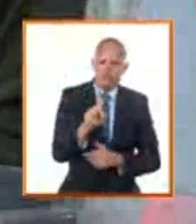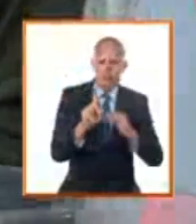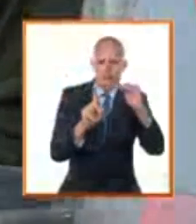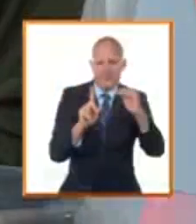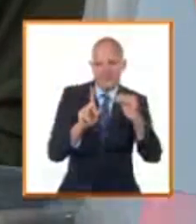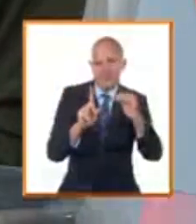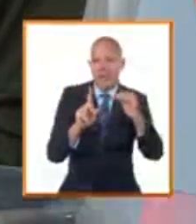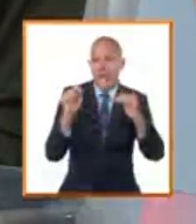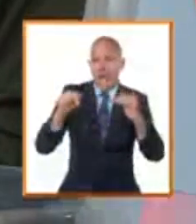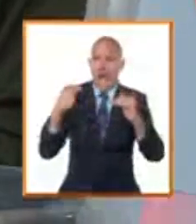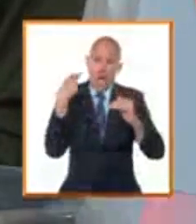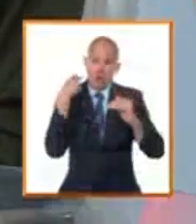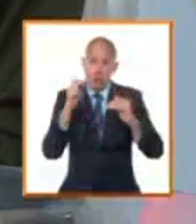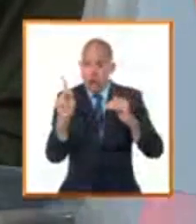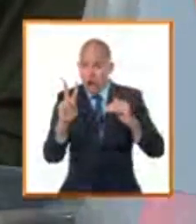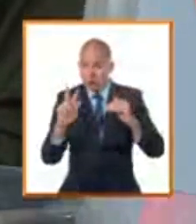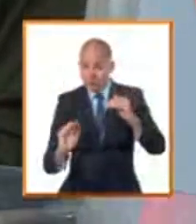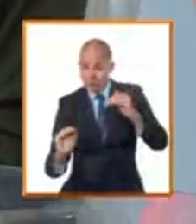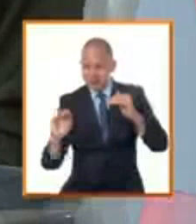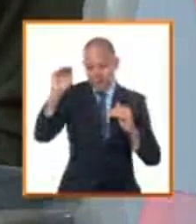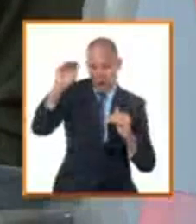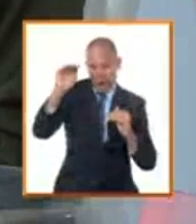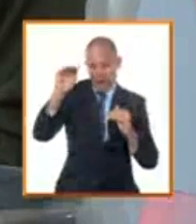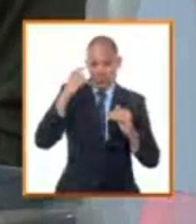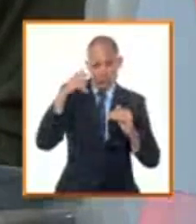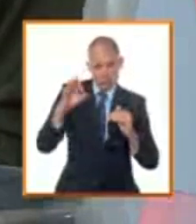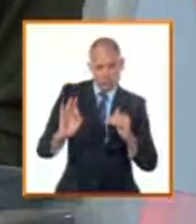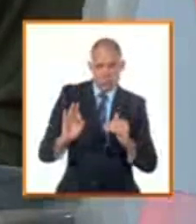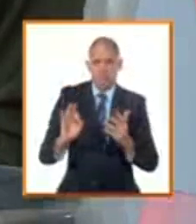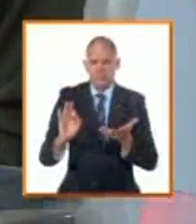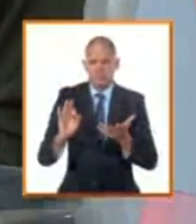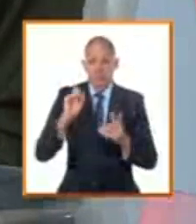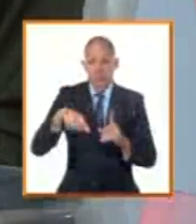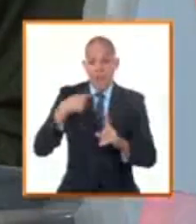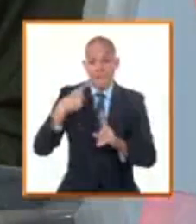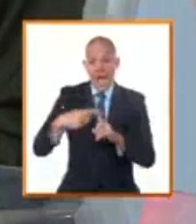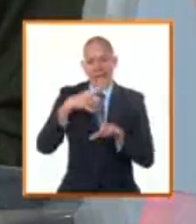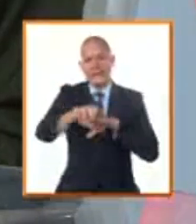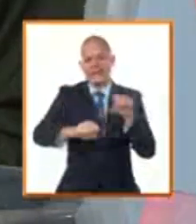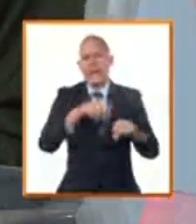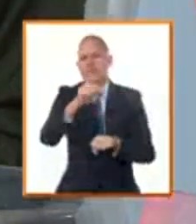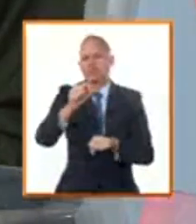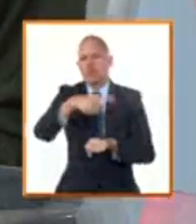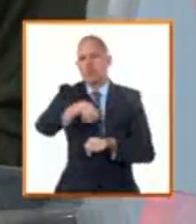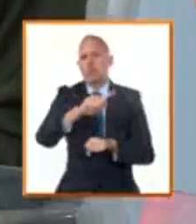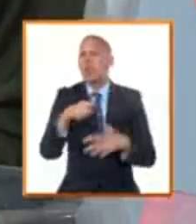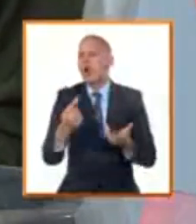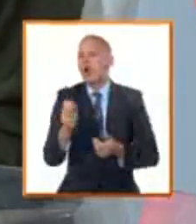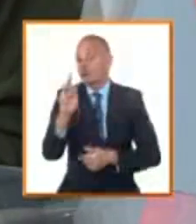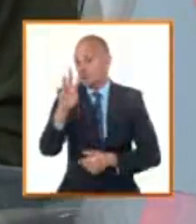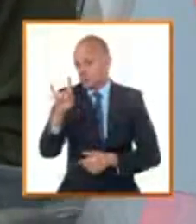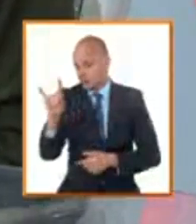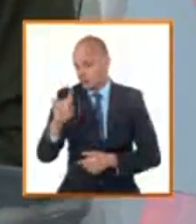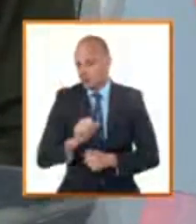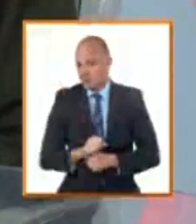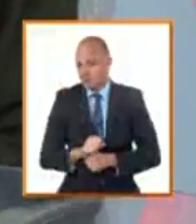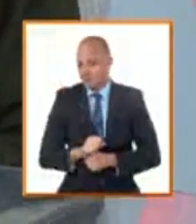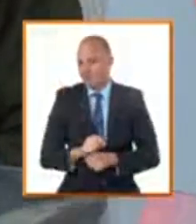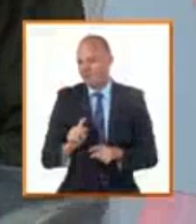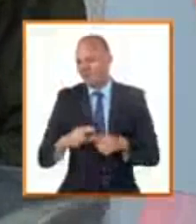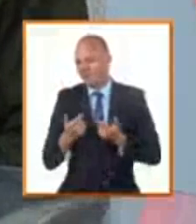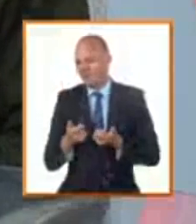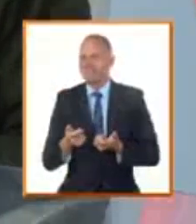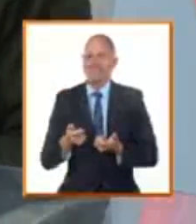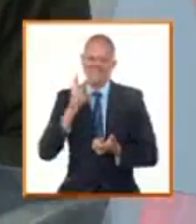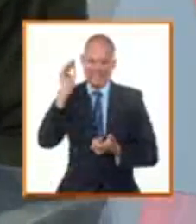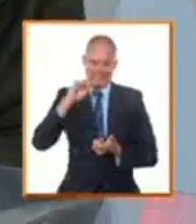más complicada y a la vez se imputaron 39 ciudadanos que intentaron apropiarse de esta droga